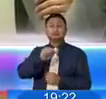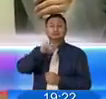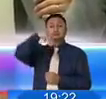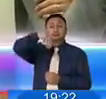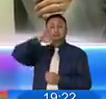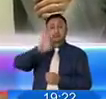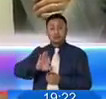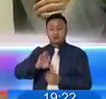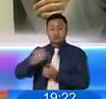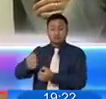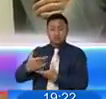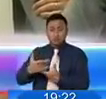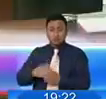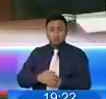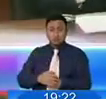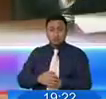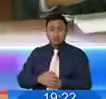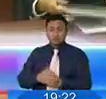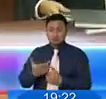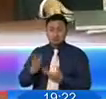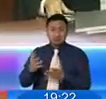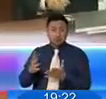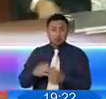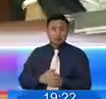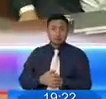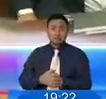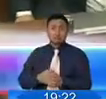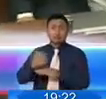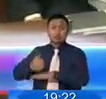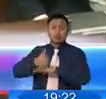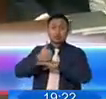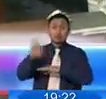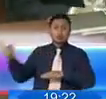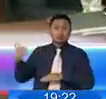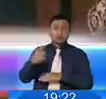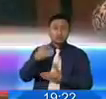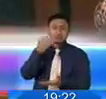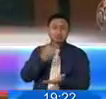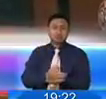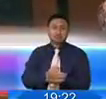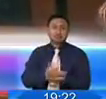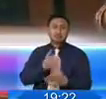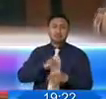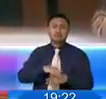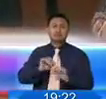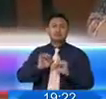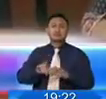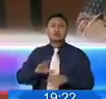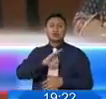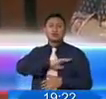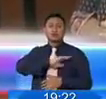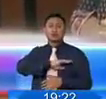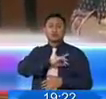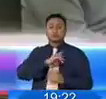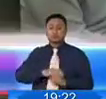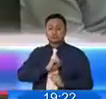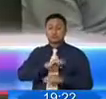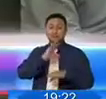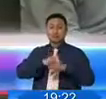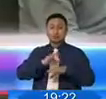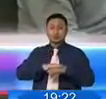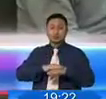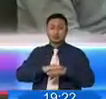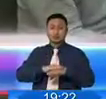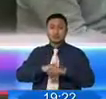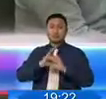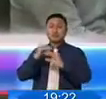de Tránsito y la Secretaría de Movilidad. Sin embargo, los titulares no acudieron a la cita, pues la Secretaría Municipal envió las notificaciones